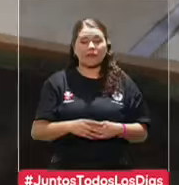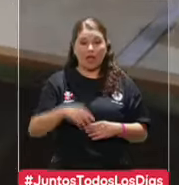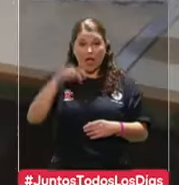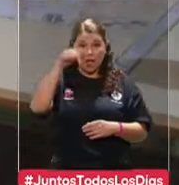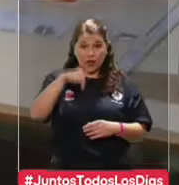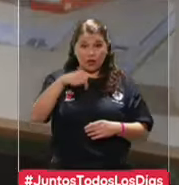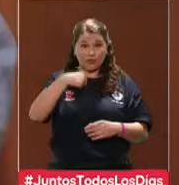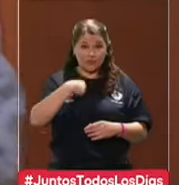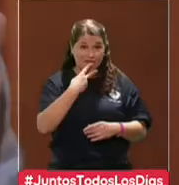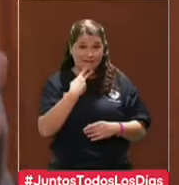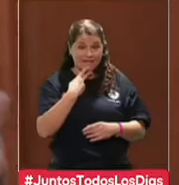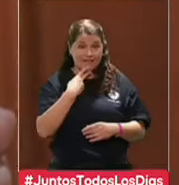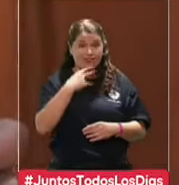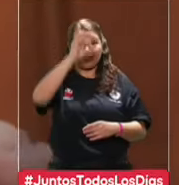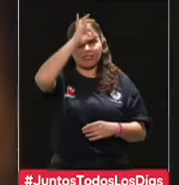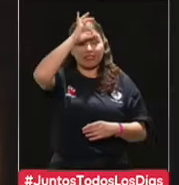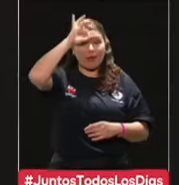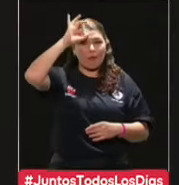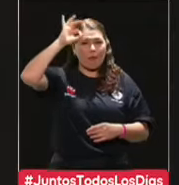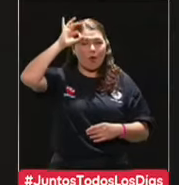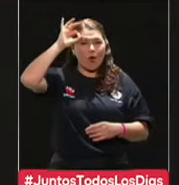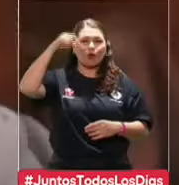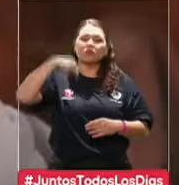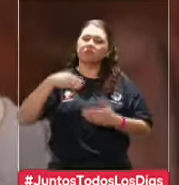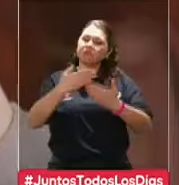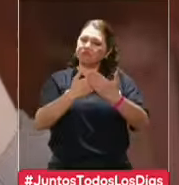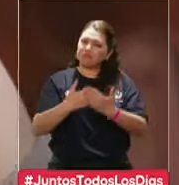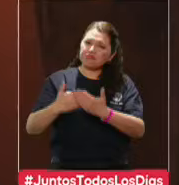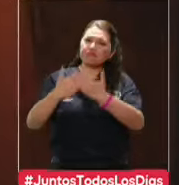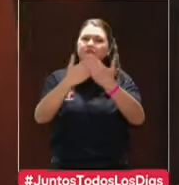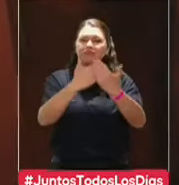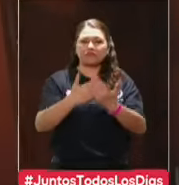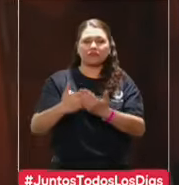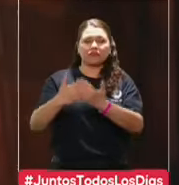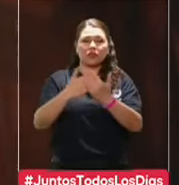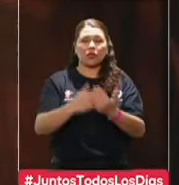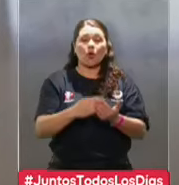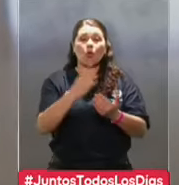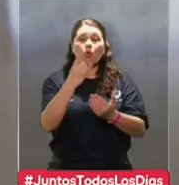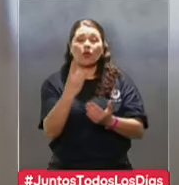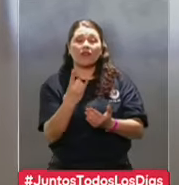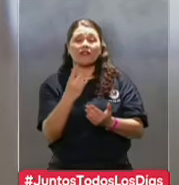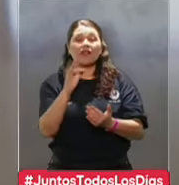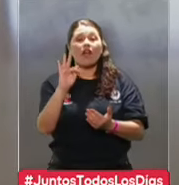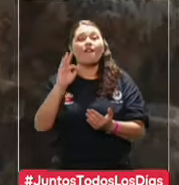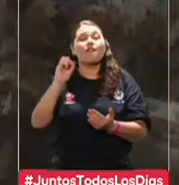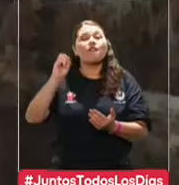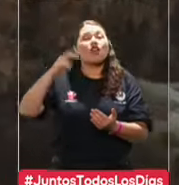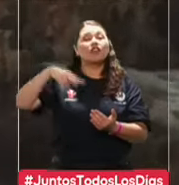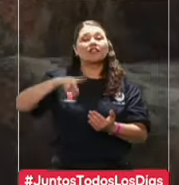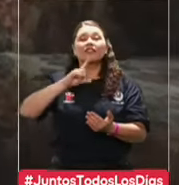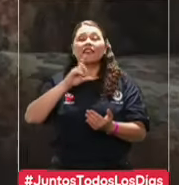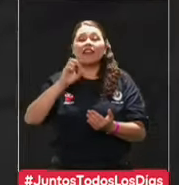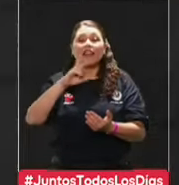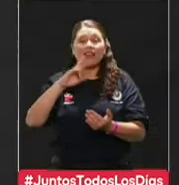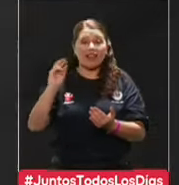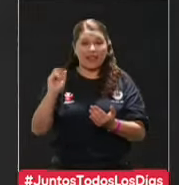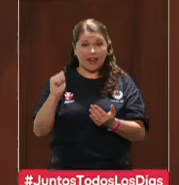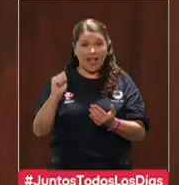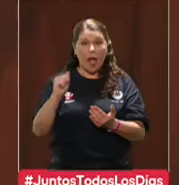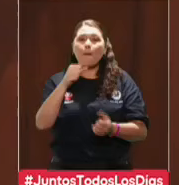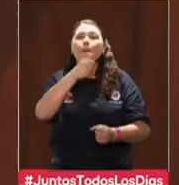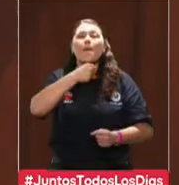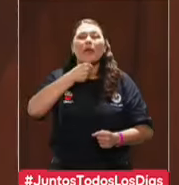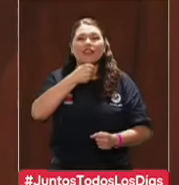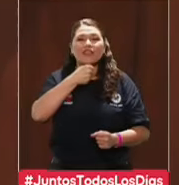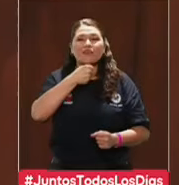Actualmente estoy viviendo en Temuco, estudiando en la Universidad de la Frontera la carrera de periodismo.